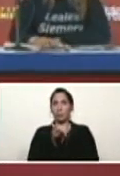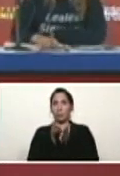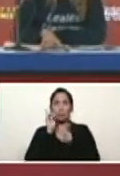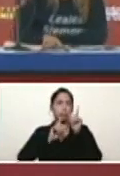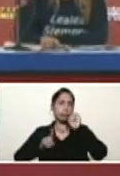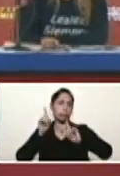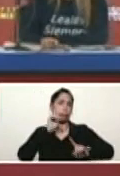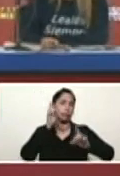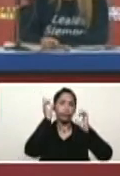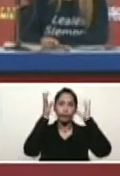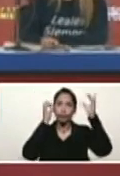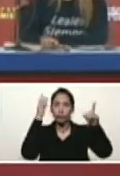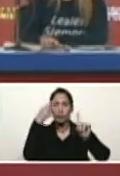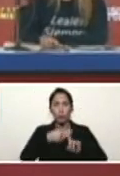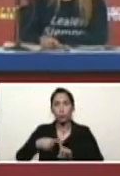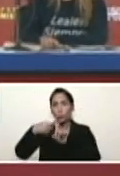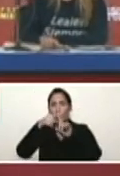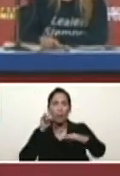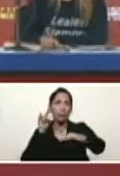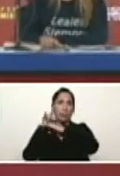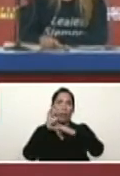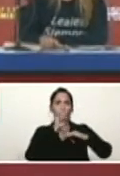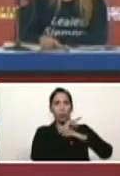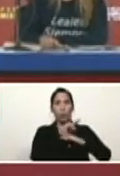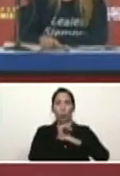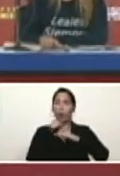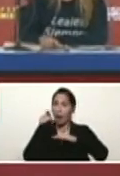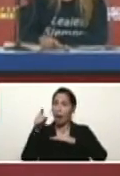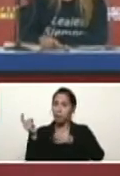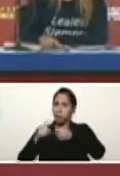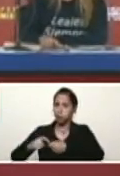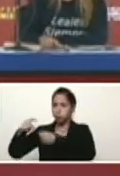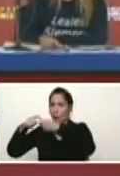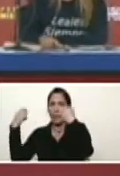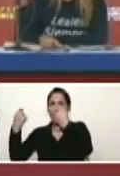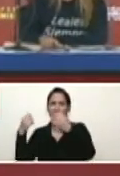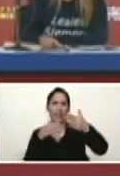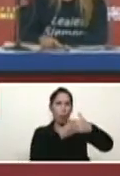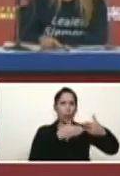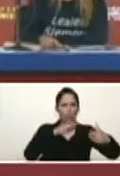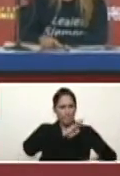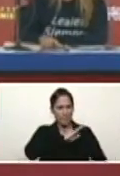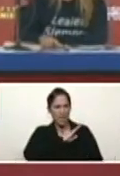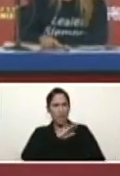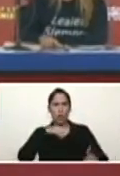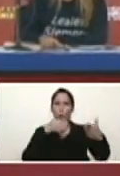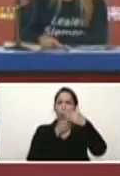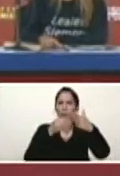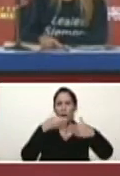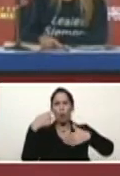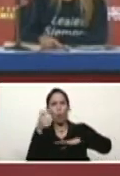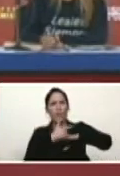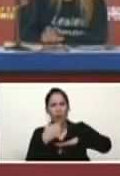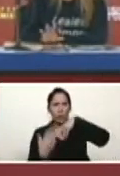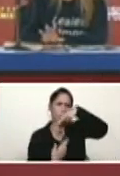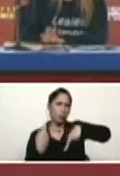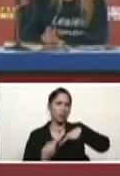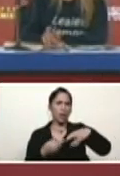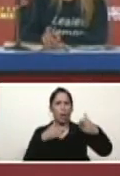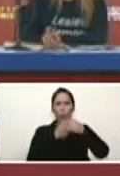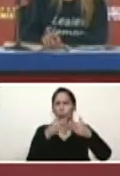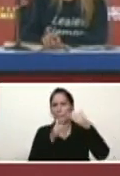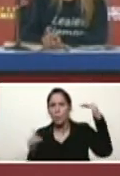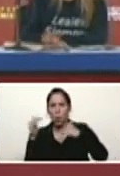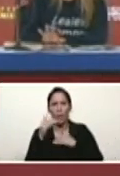que se suman traidores a esa campaña contra mí, contra el gobierno revolucionario, contra la moral